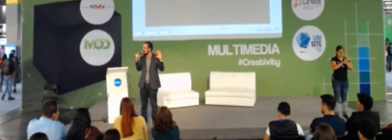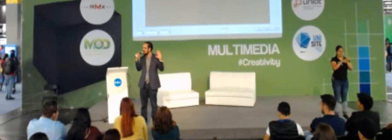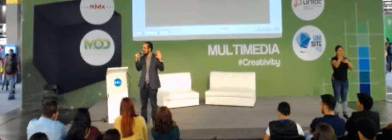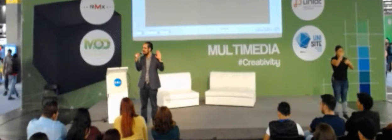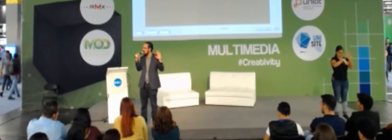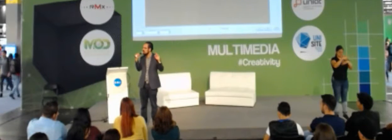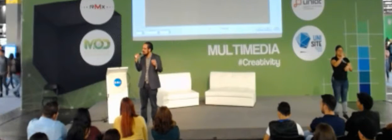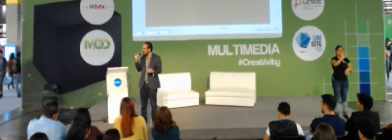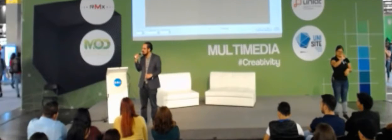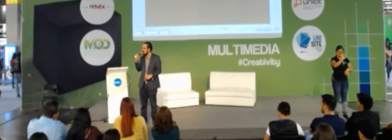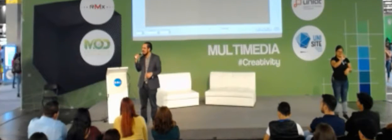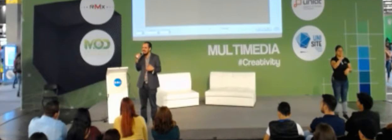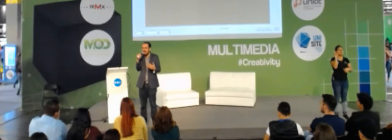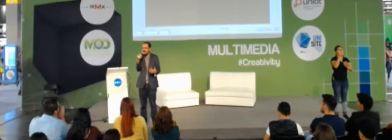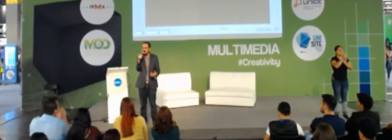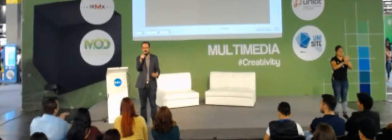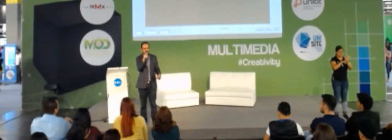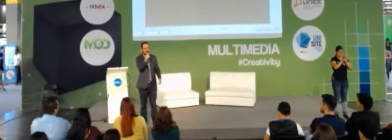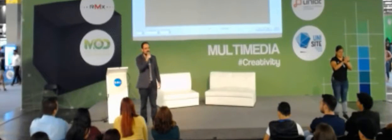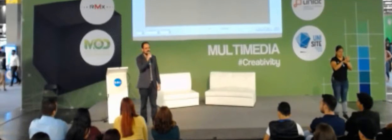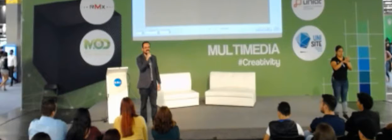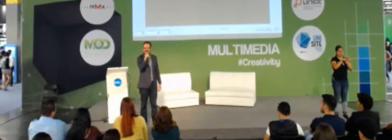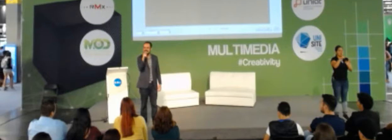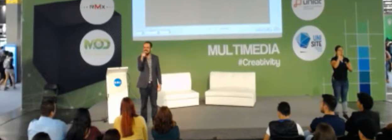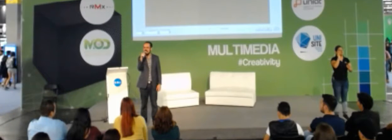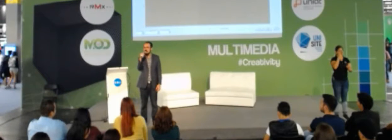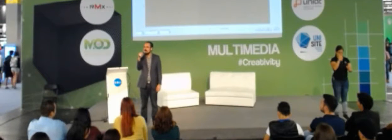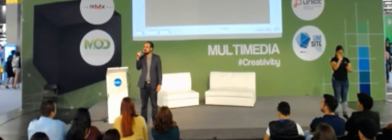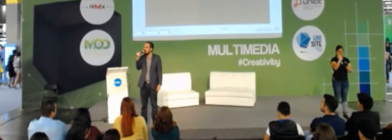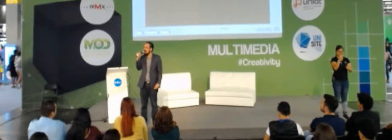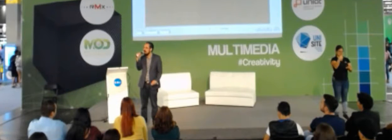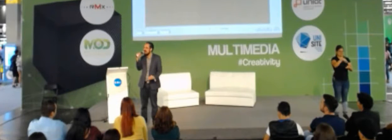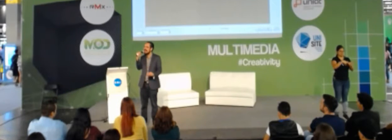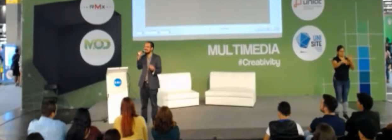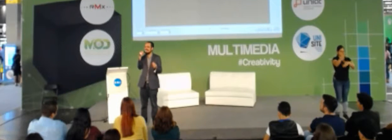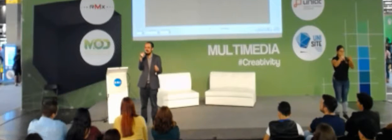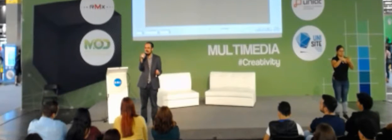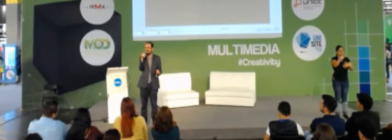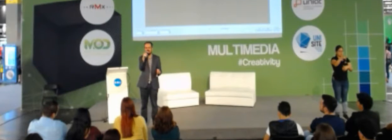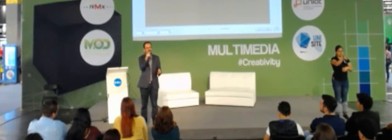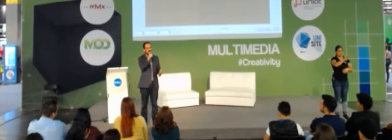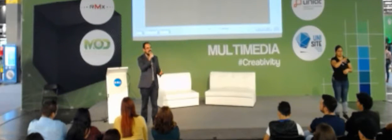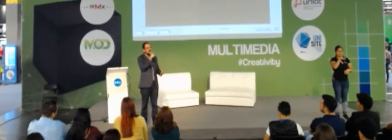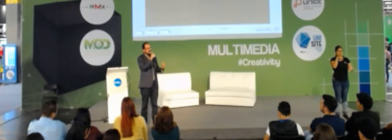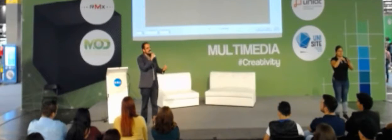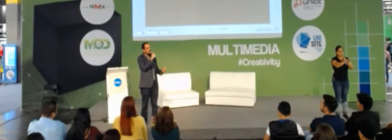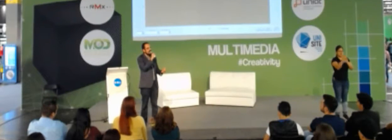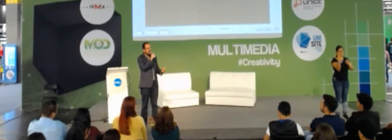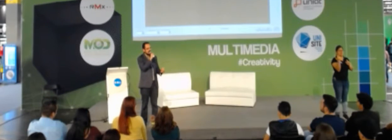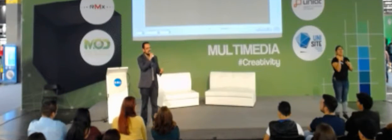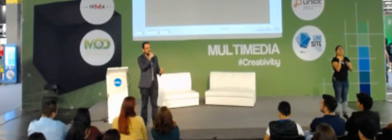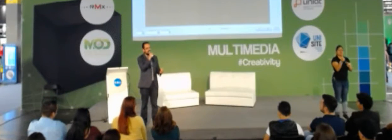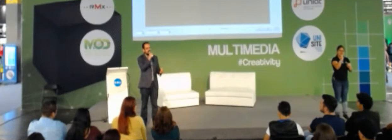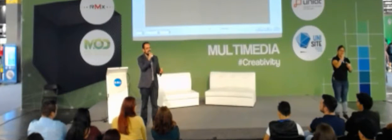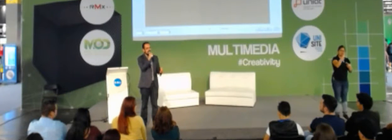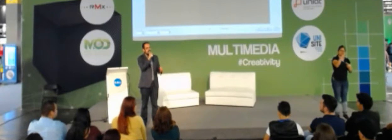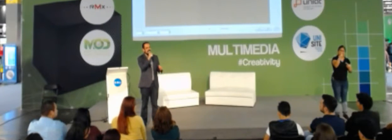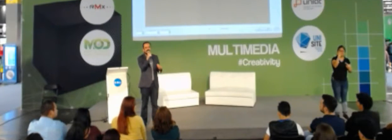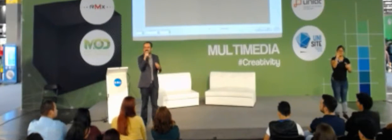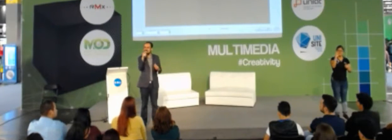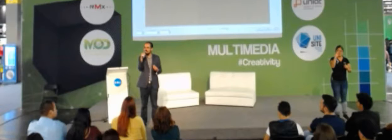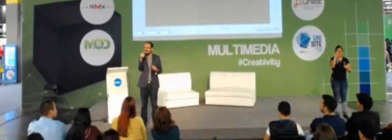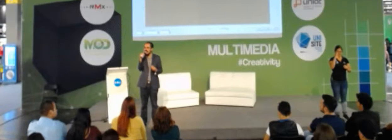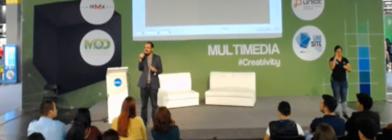señas. Los videos están creados por sordos, sí, pero son videos accesibles. ¿Qué significa eso?